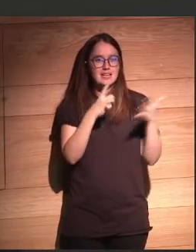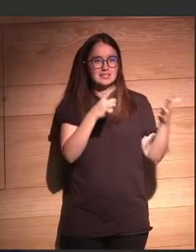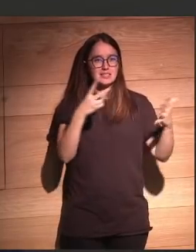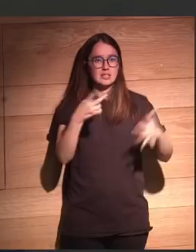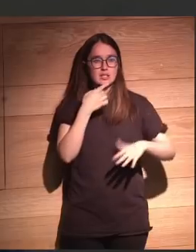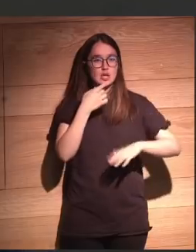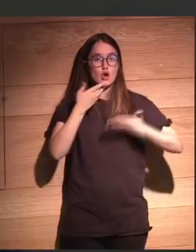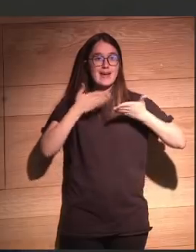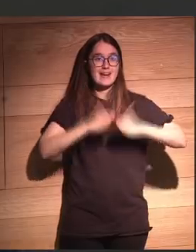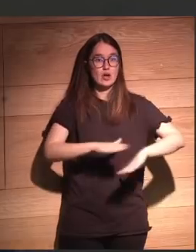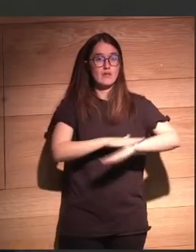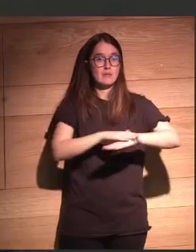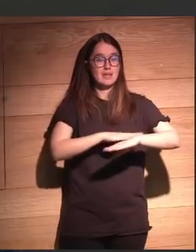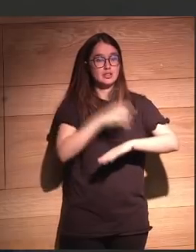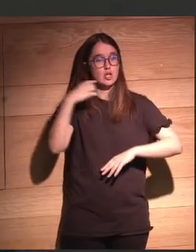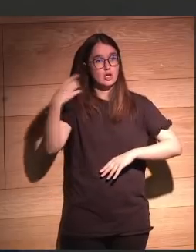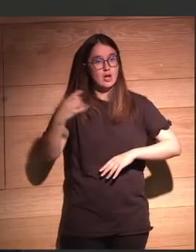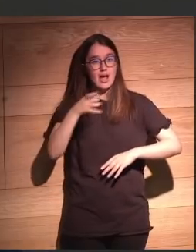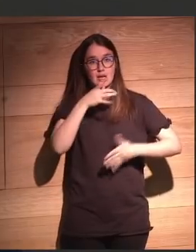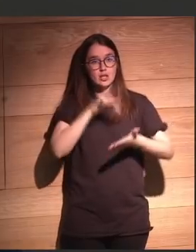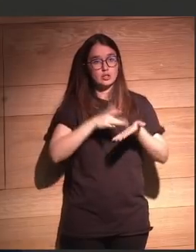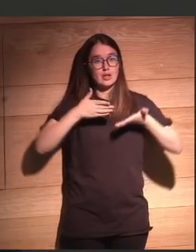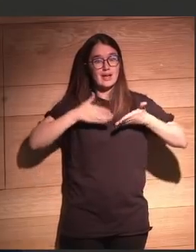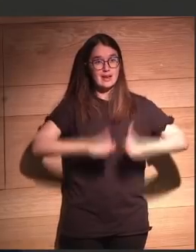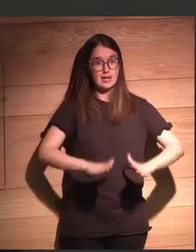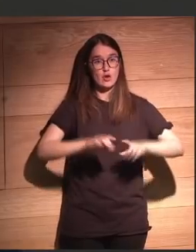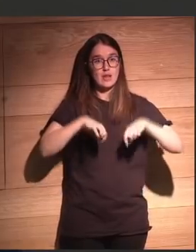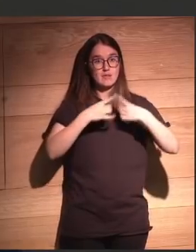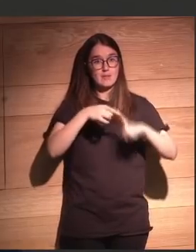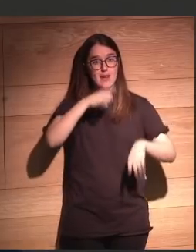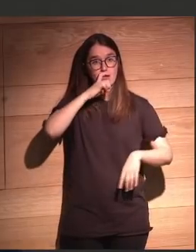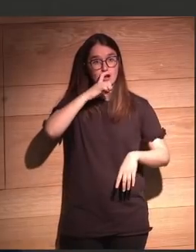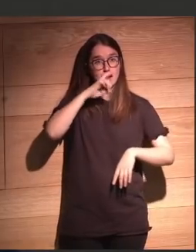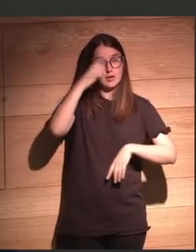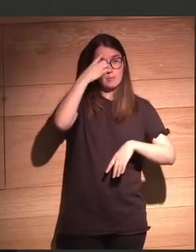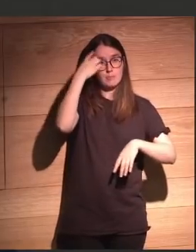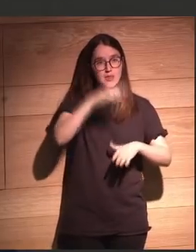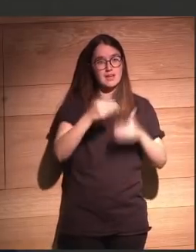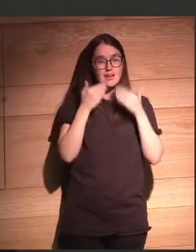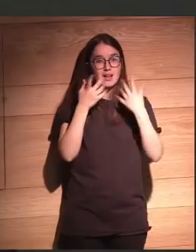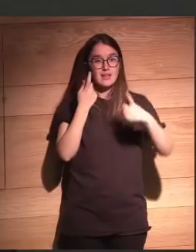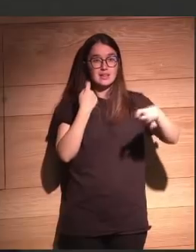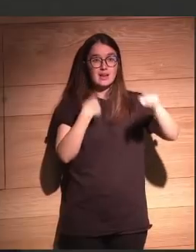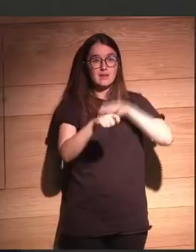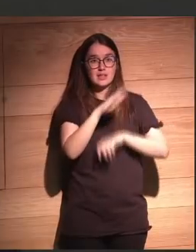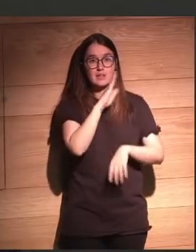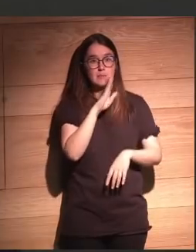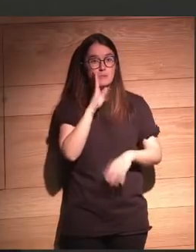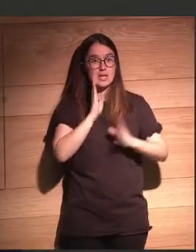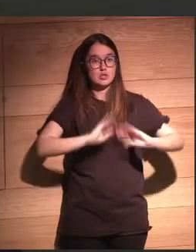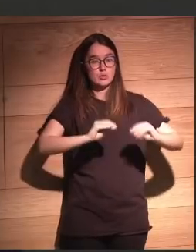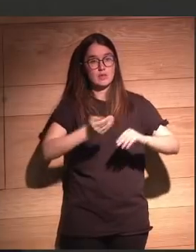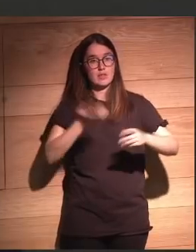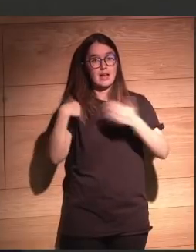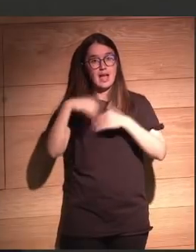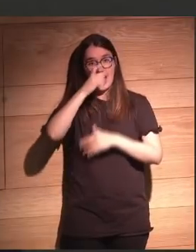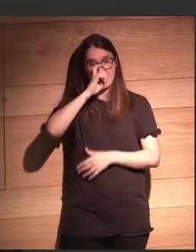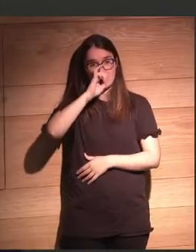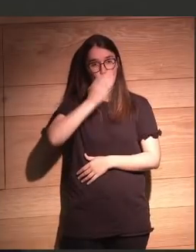del ministro de Londres, y aquí tenemos al hijo de la familia Aznar, que sabéis que gracias a la venta de su madre y del anterior alcalde de